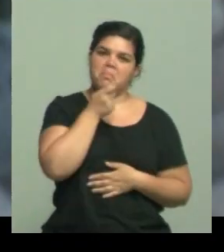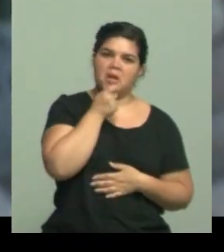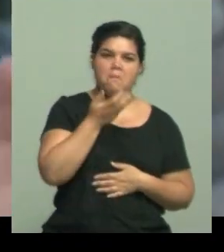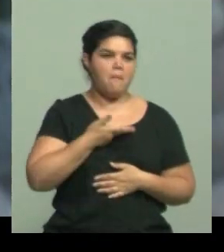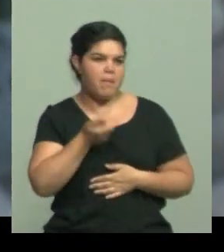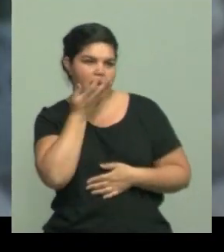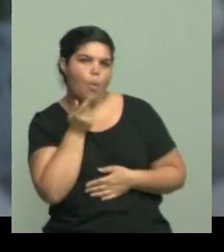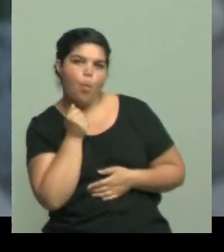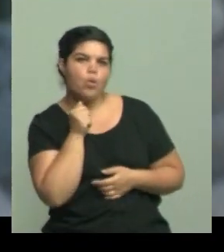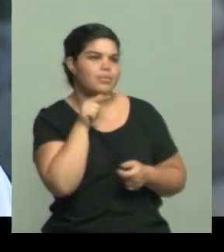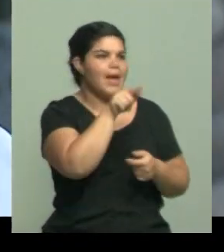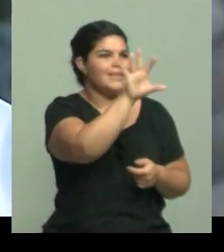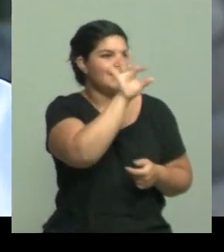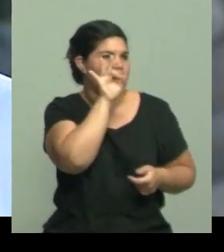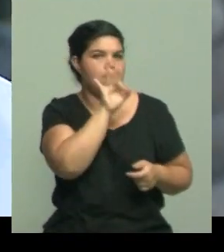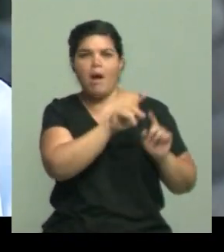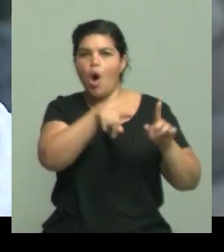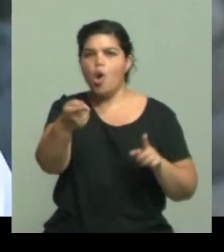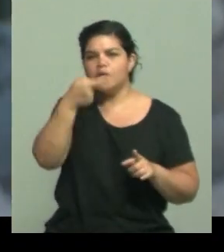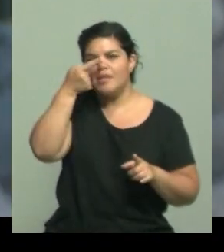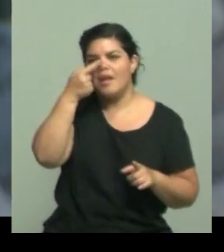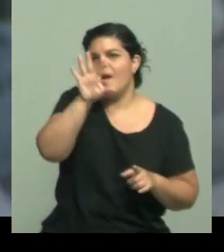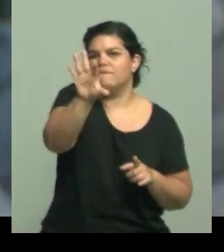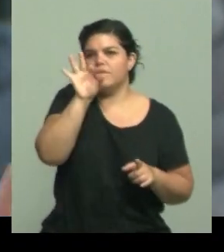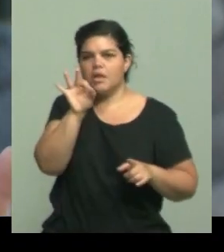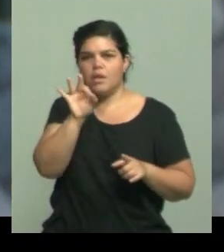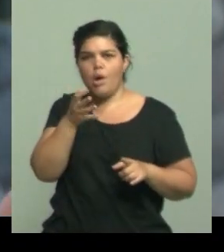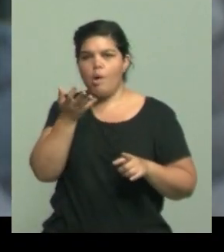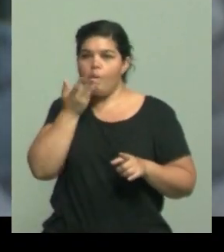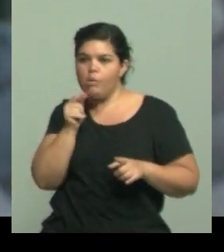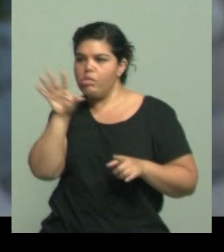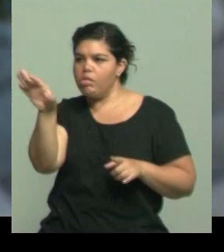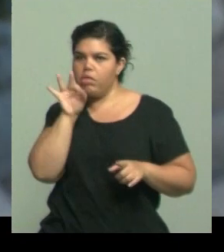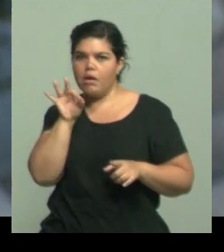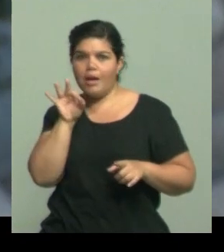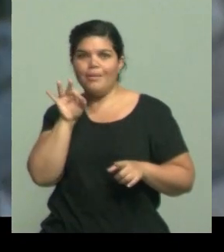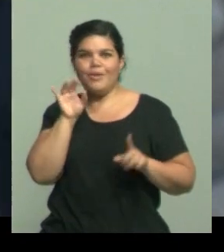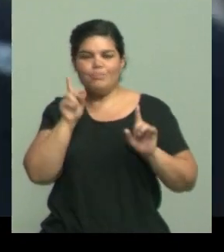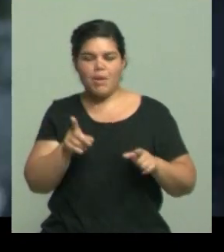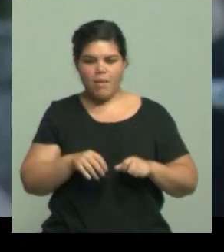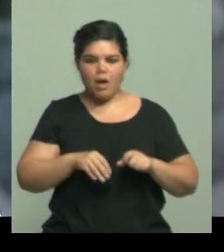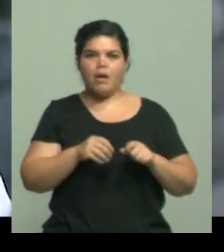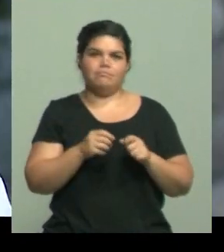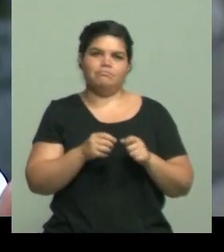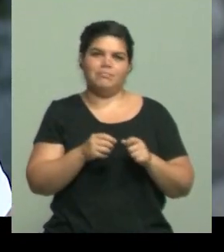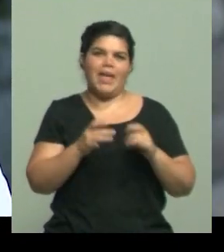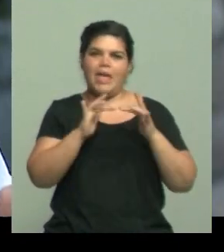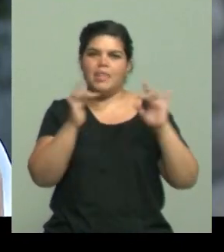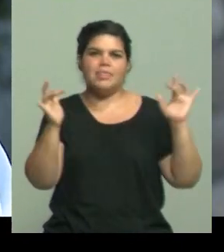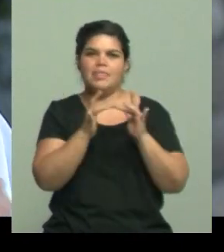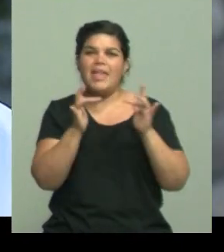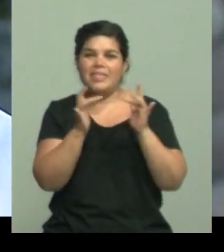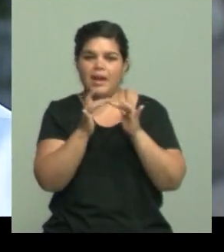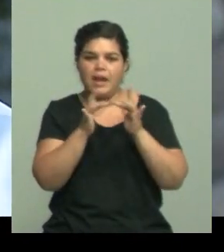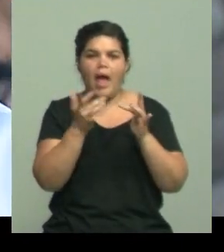tendencia, otra tendencia, una línea editorial o intereses, como decíamos recién. Pero, de todos modos, las fake news tienen